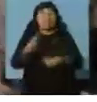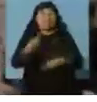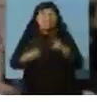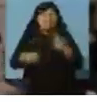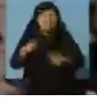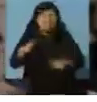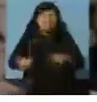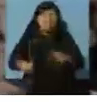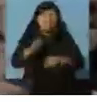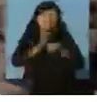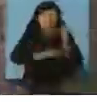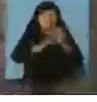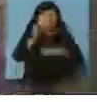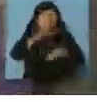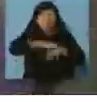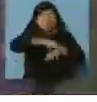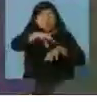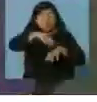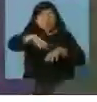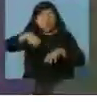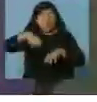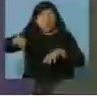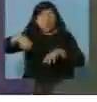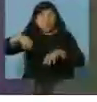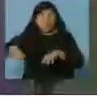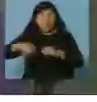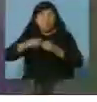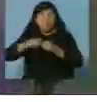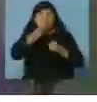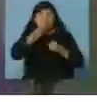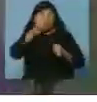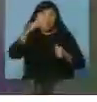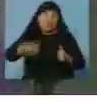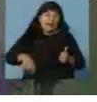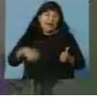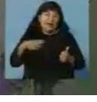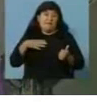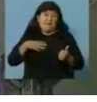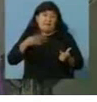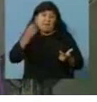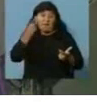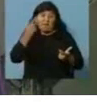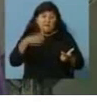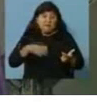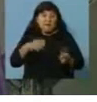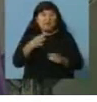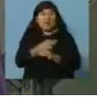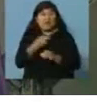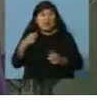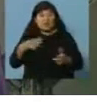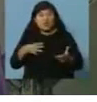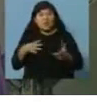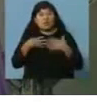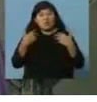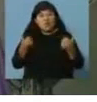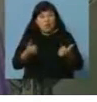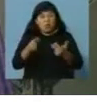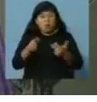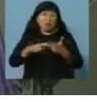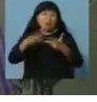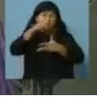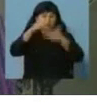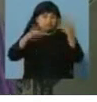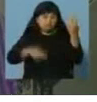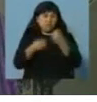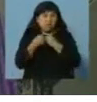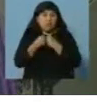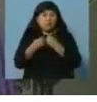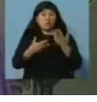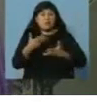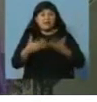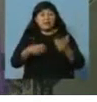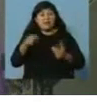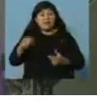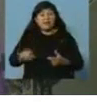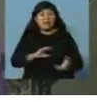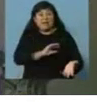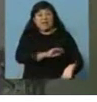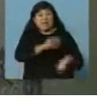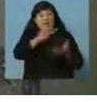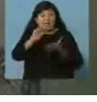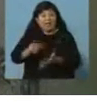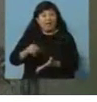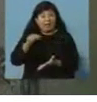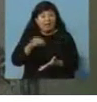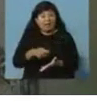tipo no con tanta tanto déficit desde la de la educación la salud en fin hay mucho por hacer y frenar la inversión en ese